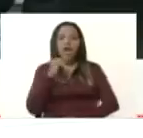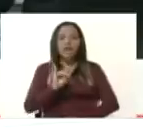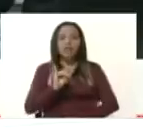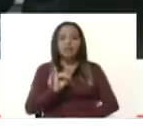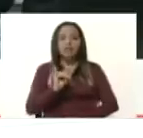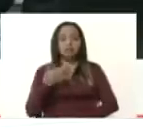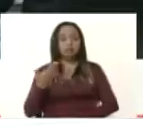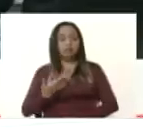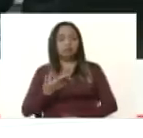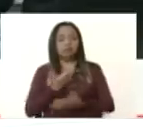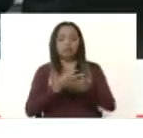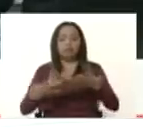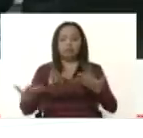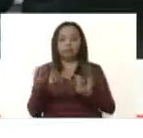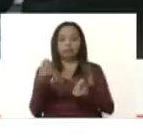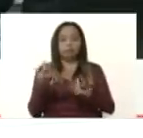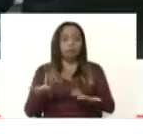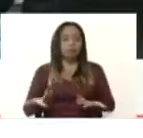se pierde de vista.